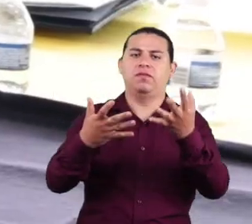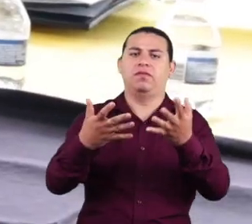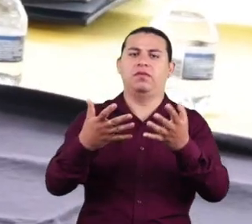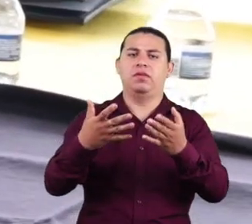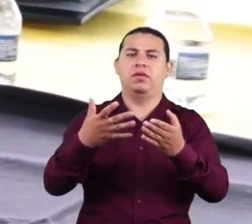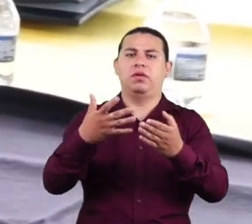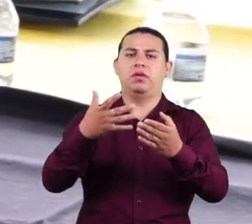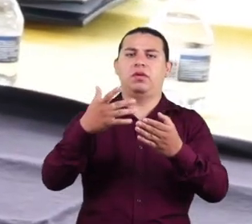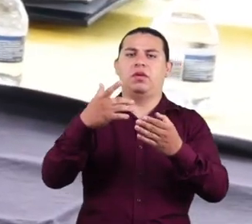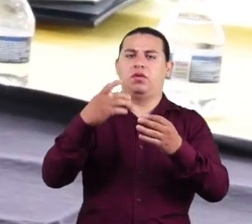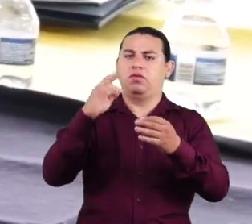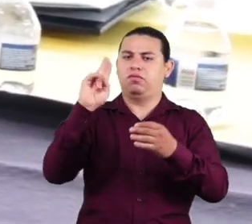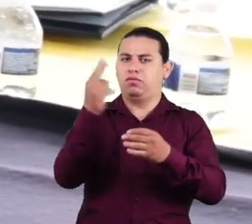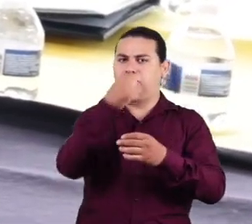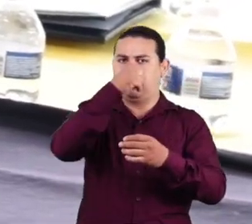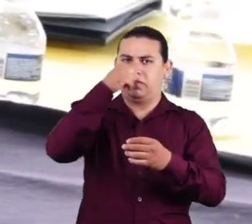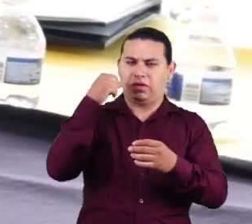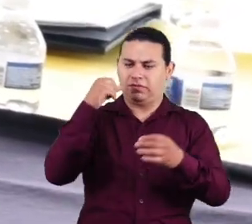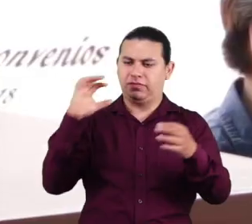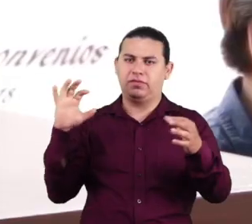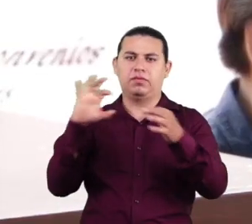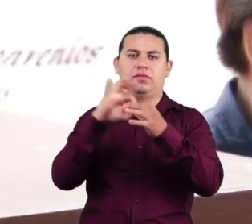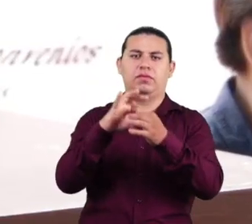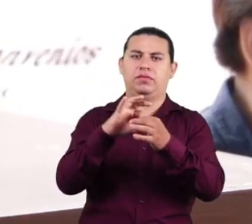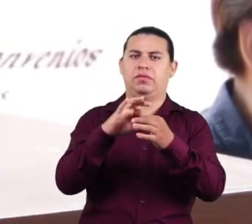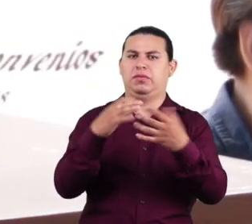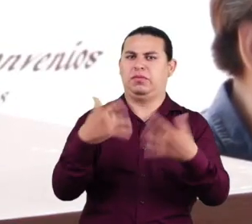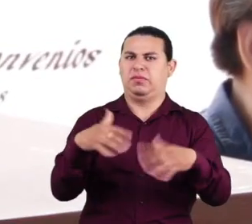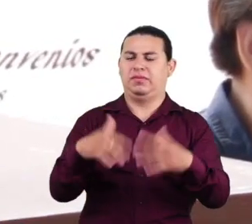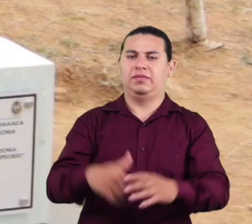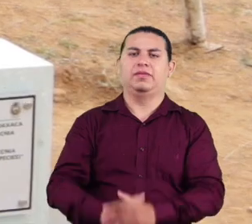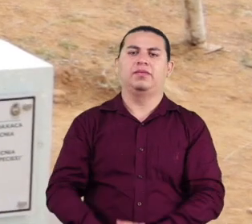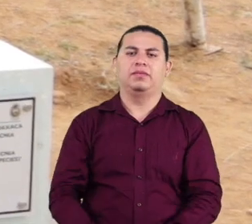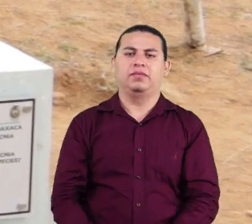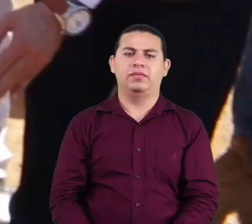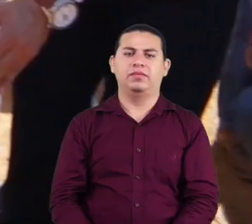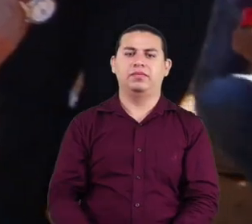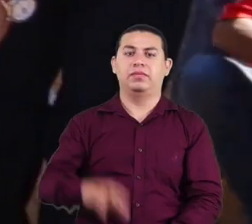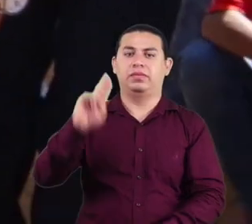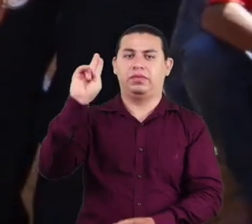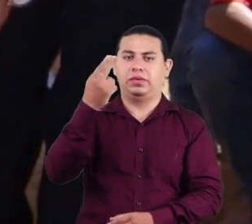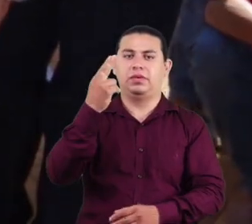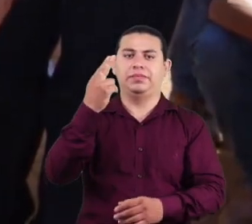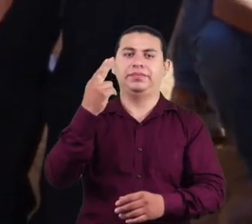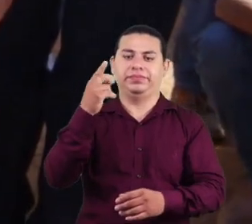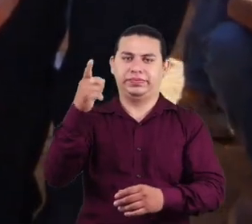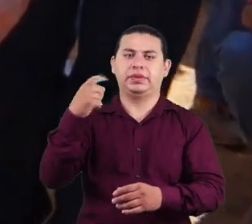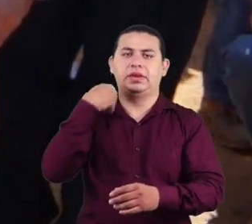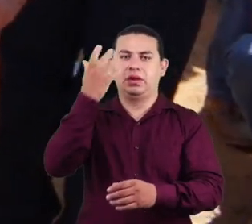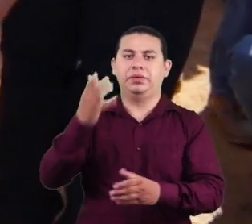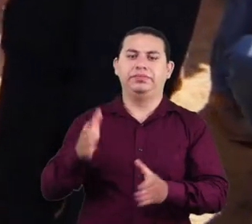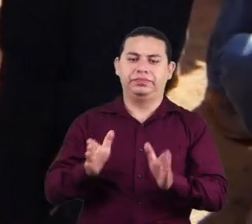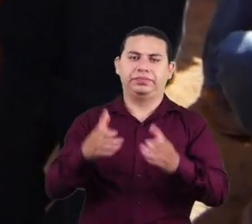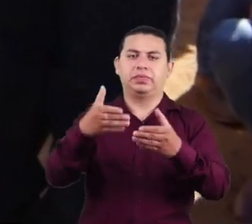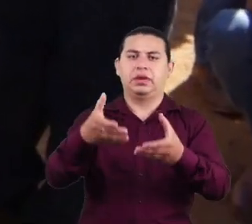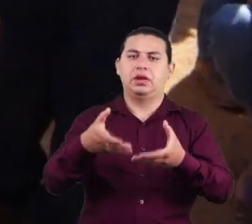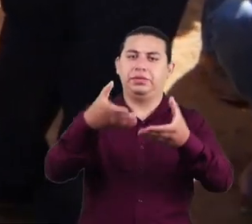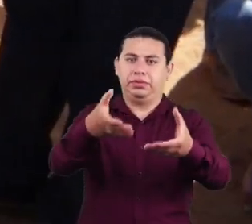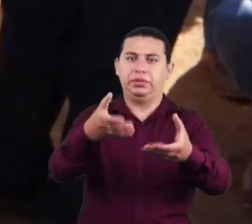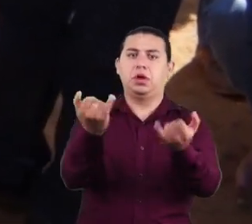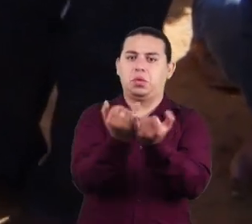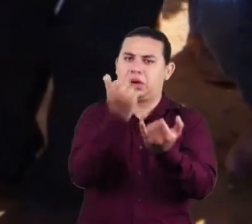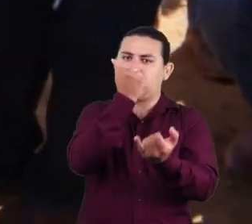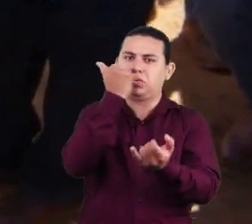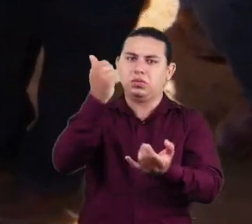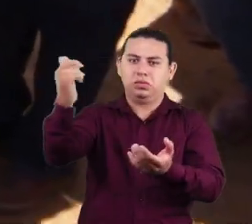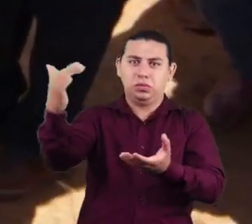y por ende de la Universidad Autónoma Benito Juárez de Oaxaca. Tanto de la universidad como también vamos a tener la capacidad de